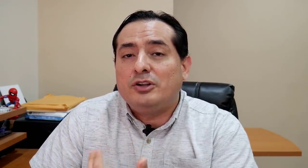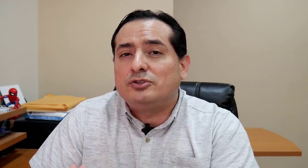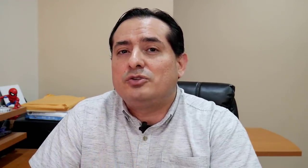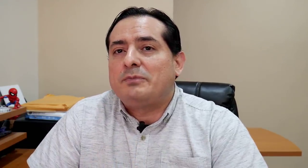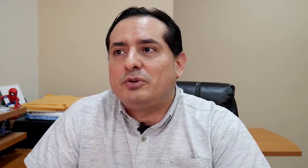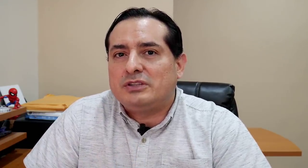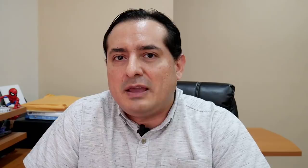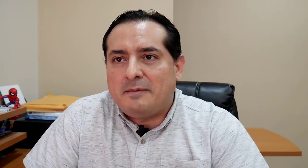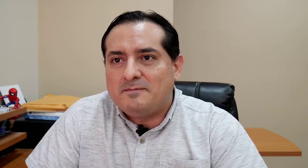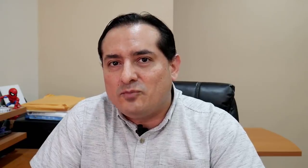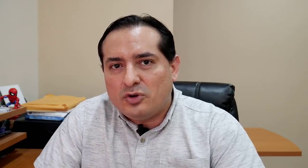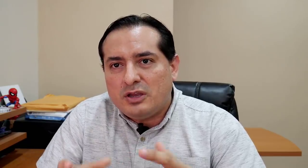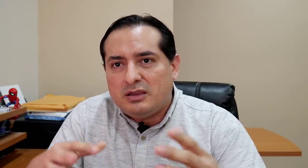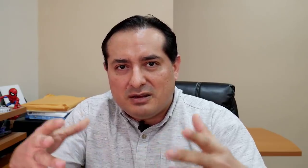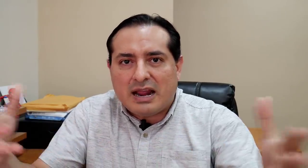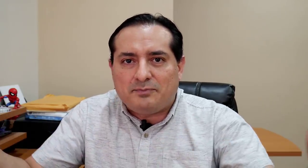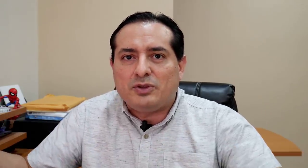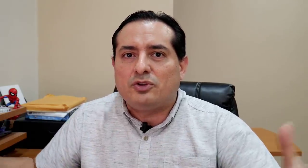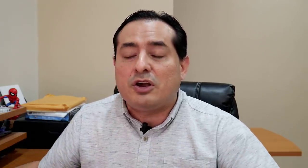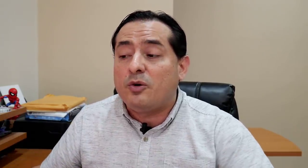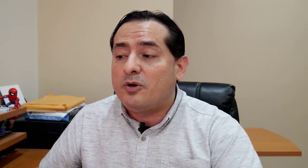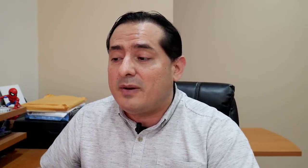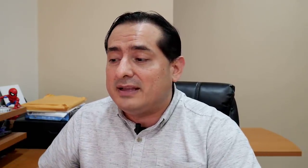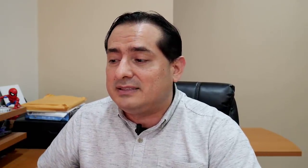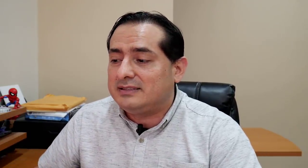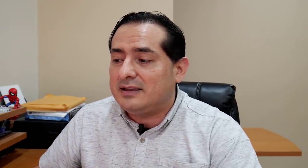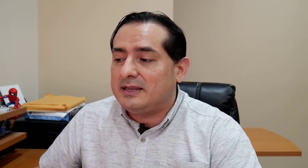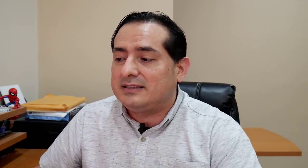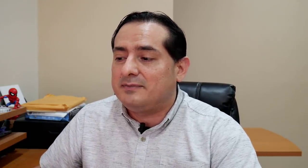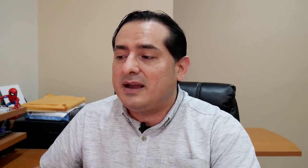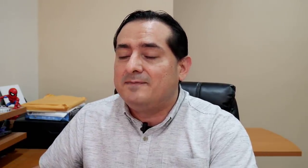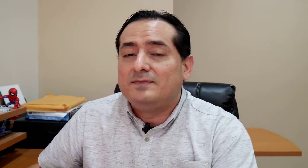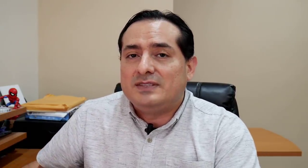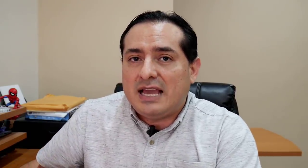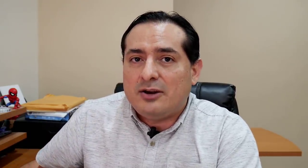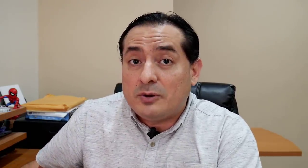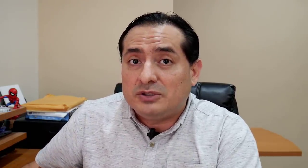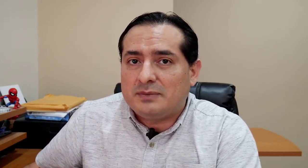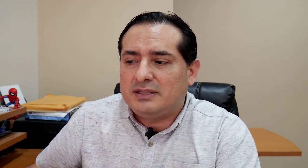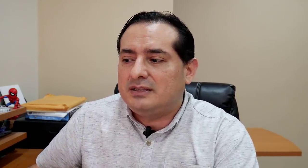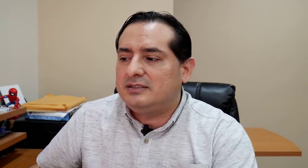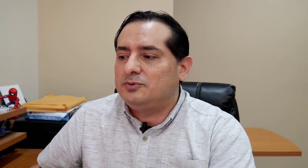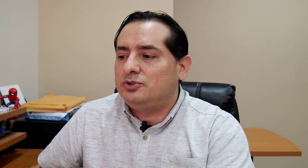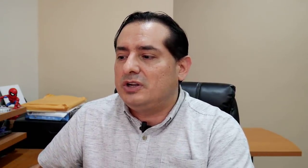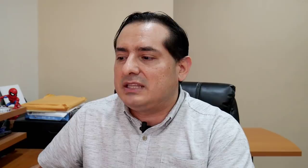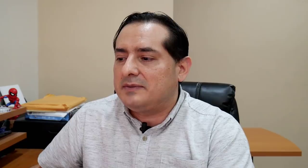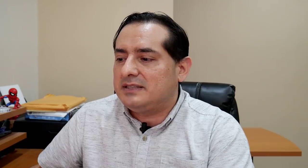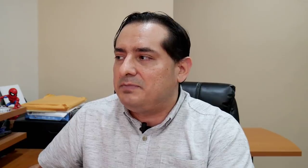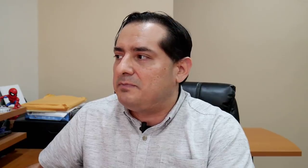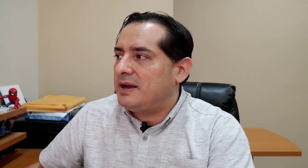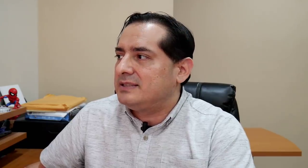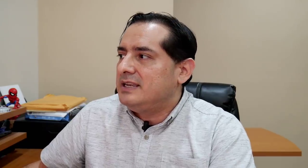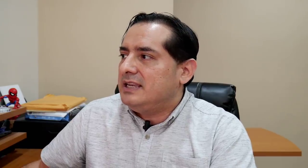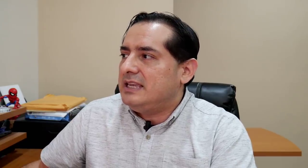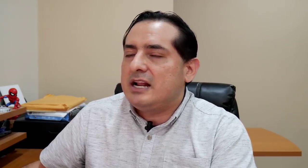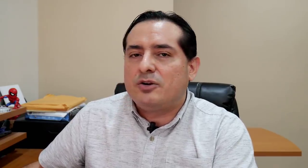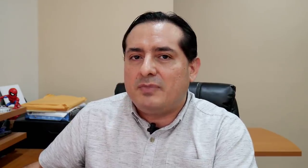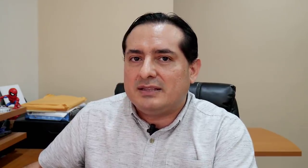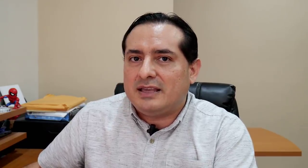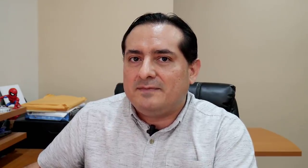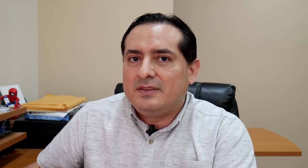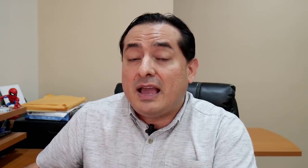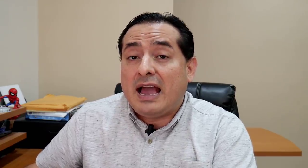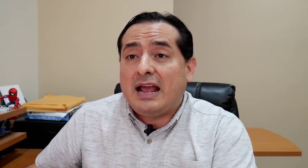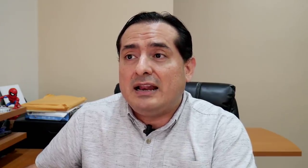habló y nos dio un reporte muy rápido de cómo va este este esquema ya nuevos esquemas de distribución a través de pipas y el